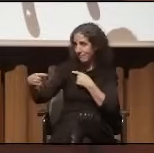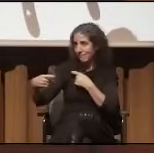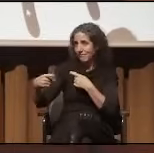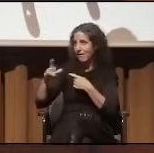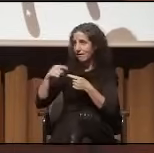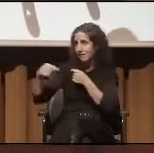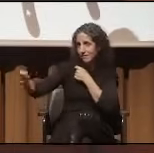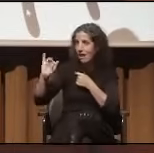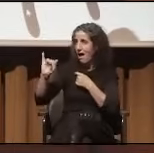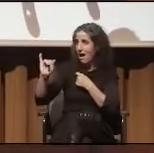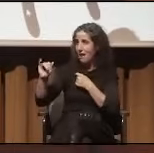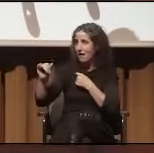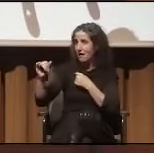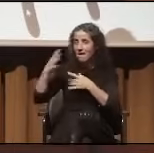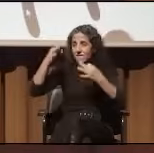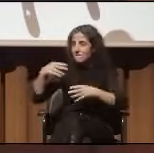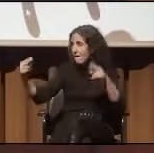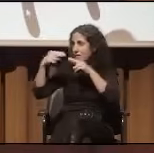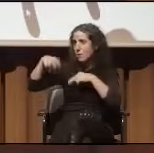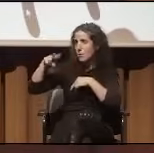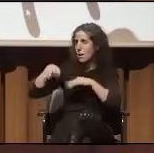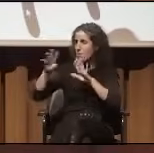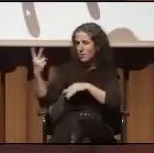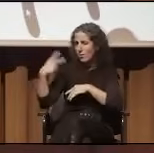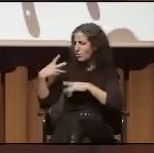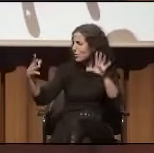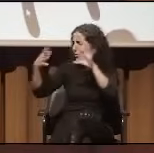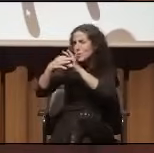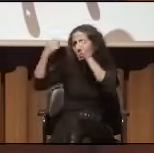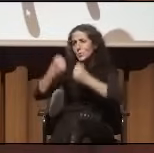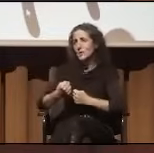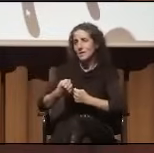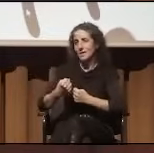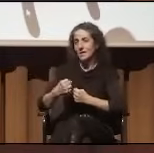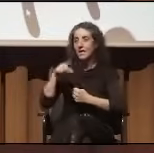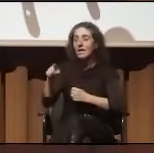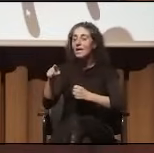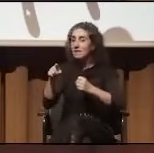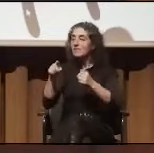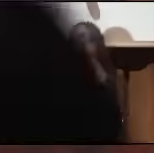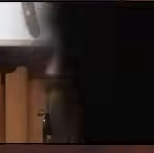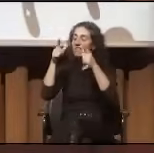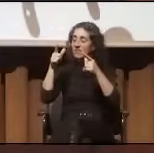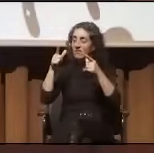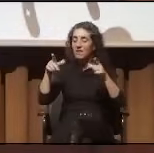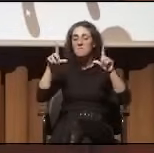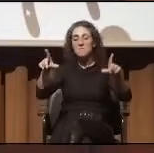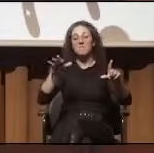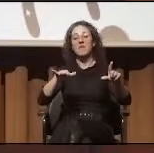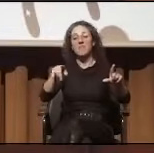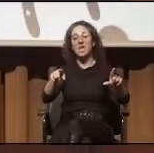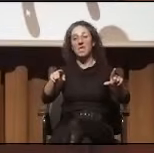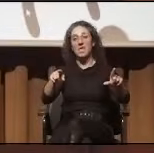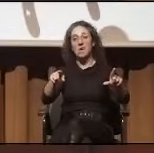estamos perfectamente conectados. Y eso es algo que descubres, que la pantalla no es un obstáculo, que la distancia no es un obstáculo, el